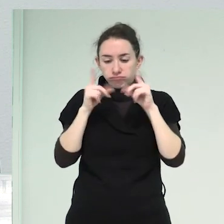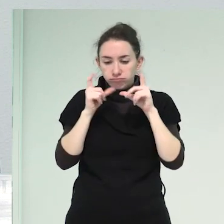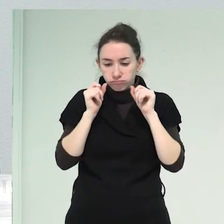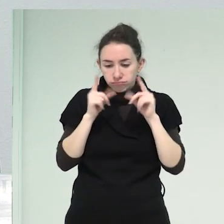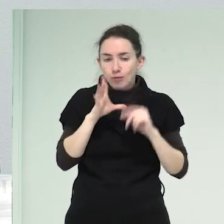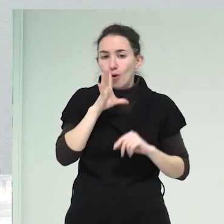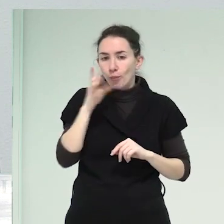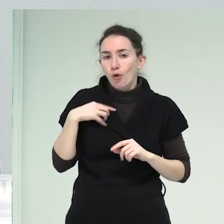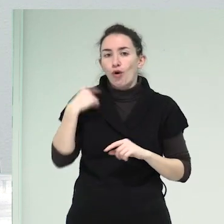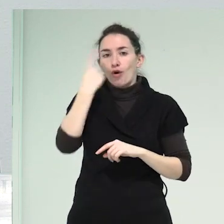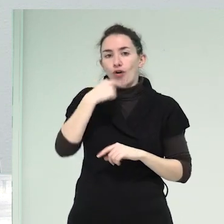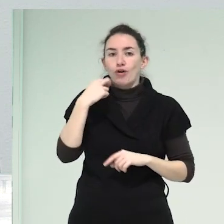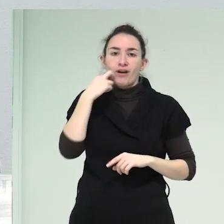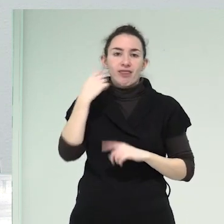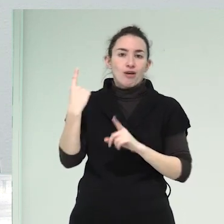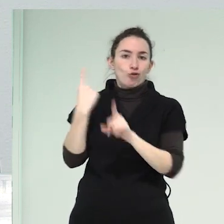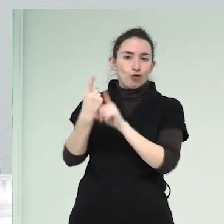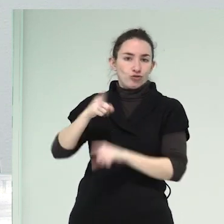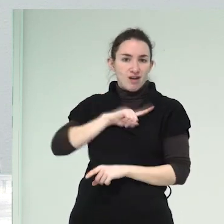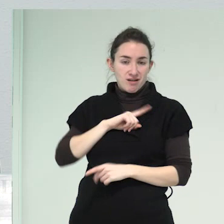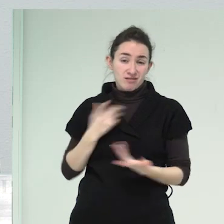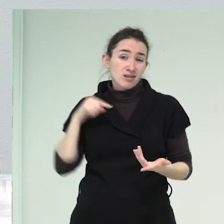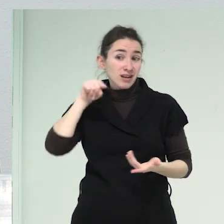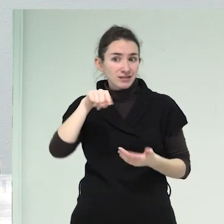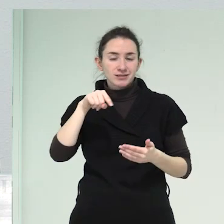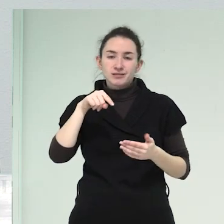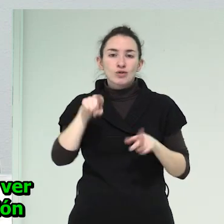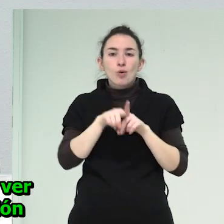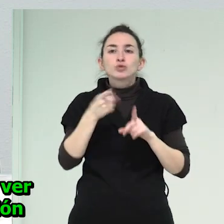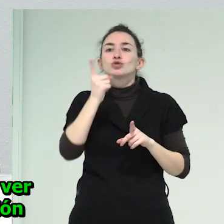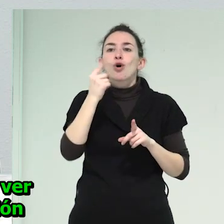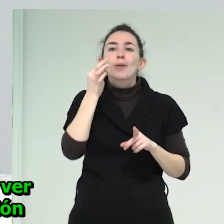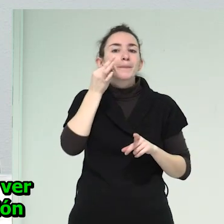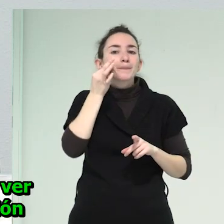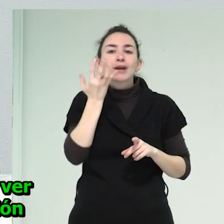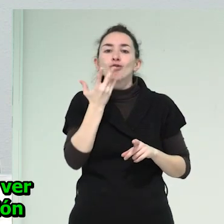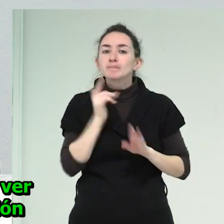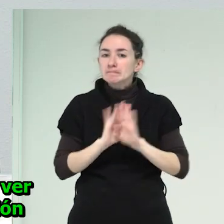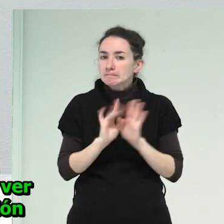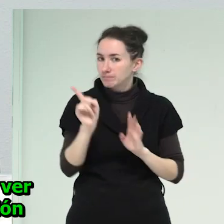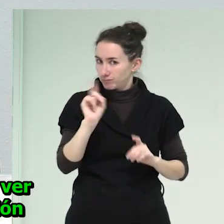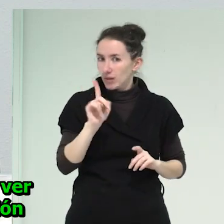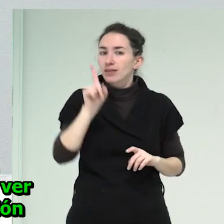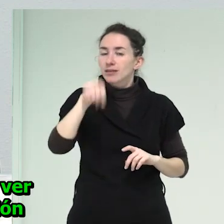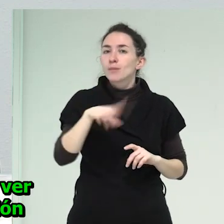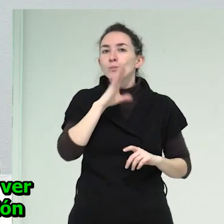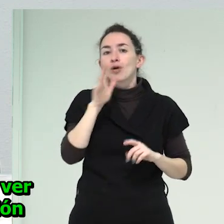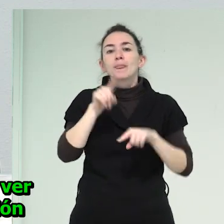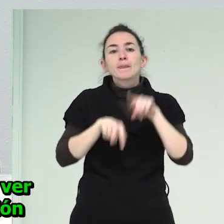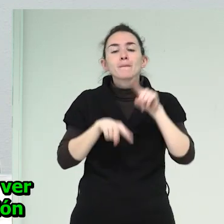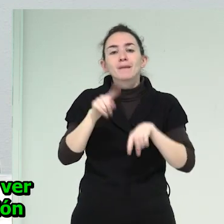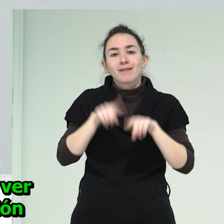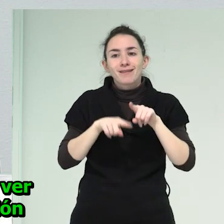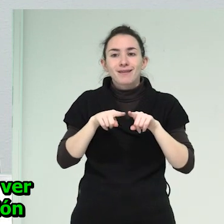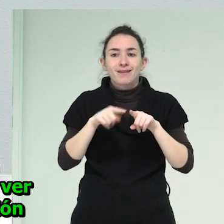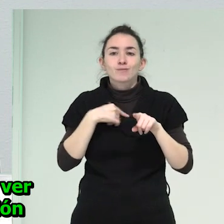del racismo, ¿no? Y es un racismo que trasciende el color de la piel, es un racismo que también tiene que ver respecto